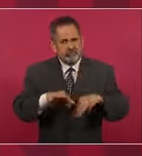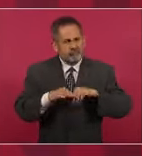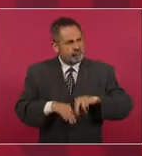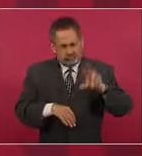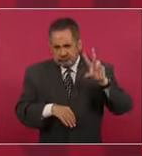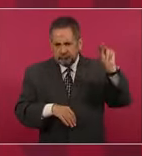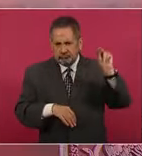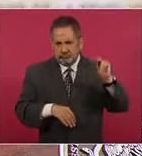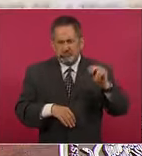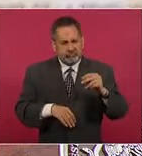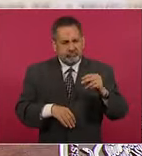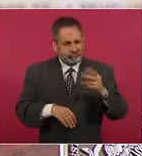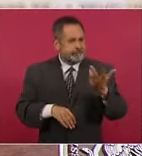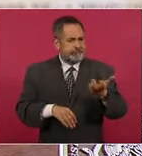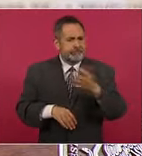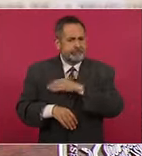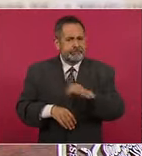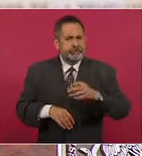que sea capaz